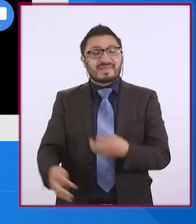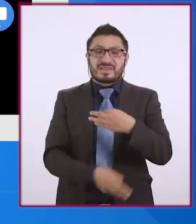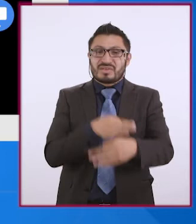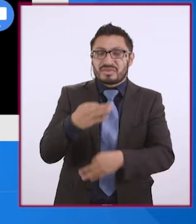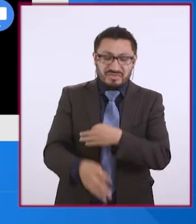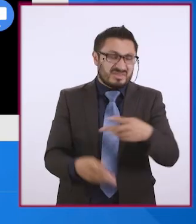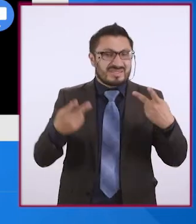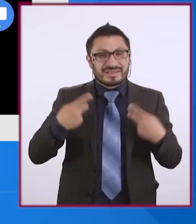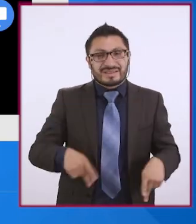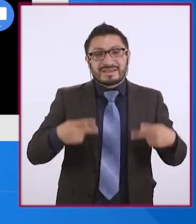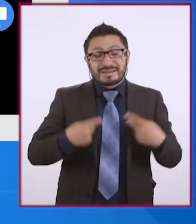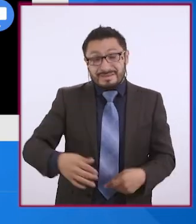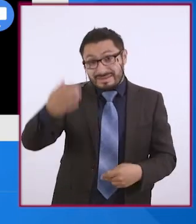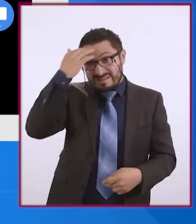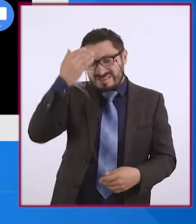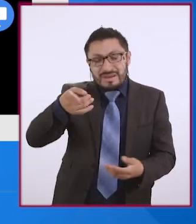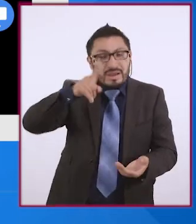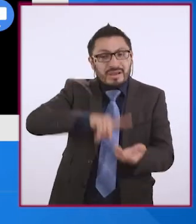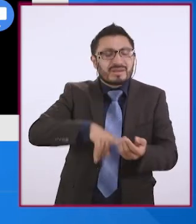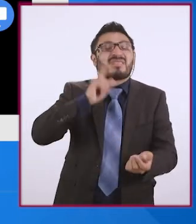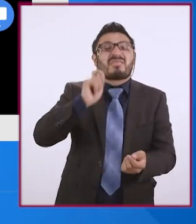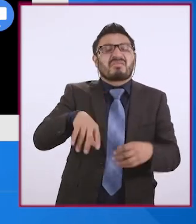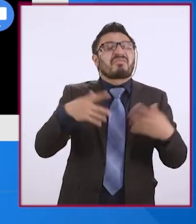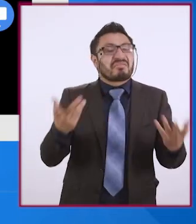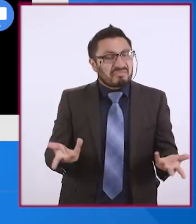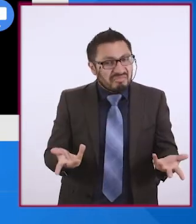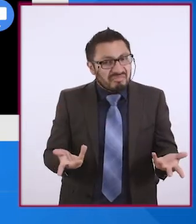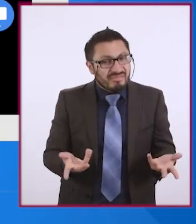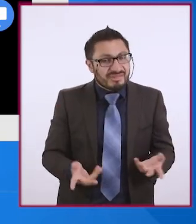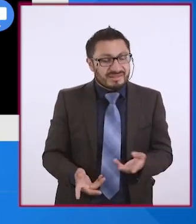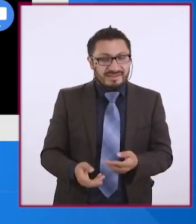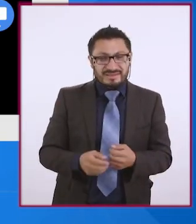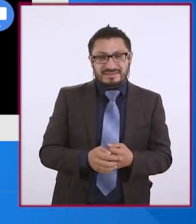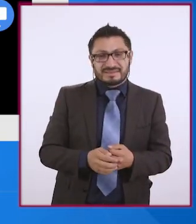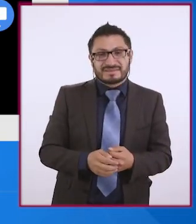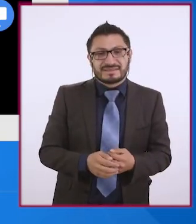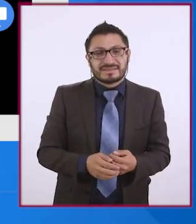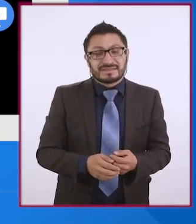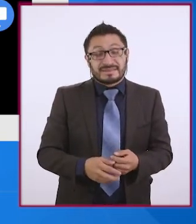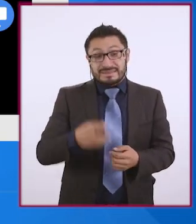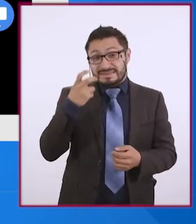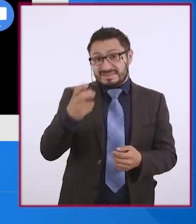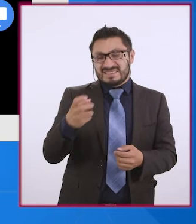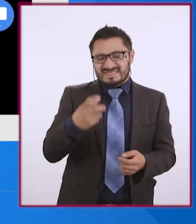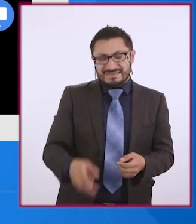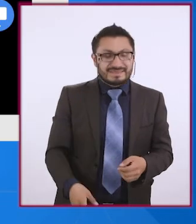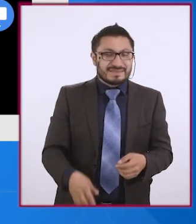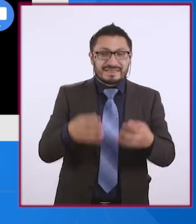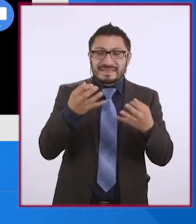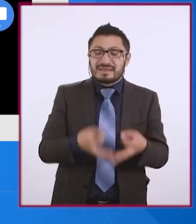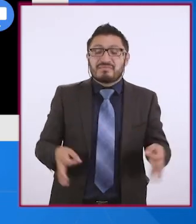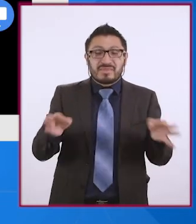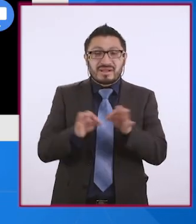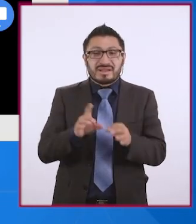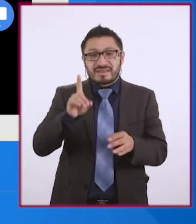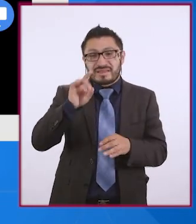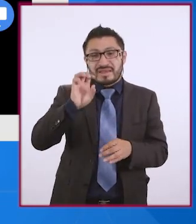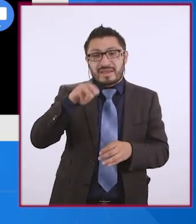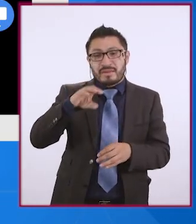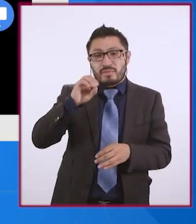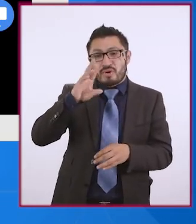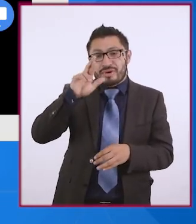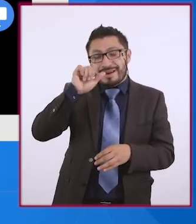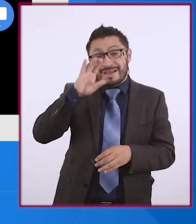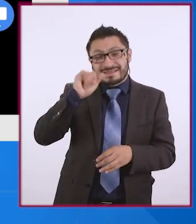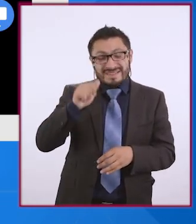los ciudadanos se enteren de su contenido. Esta es una clave de toda democracia, la cultura constitucional. Pero